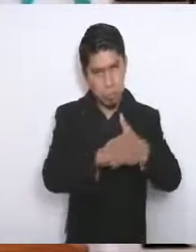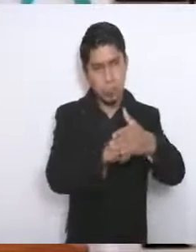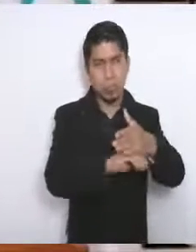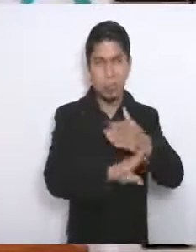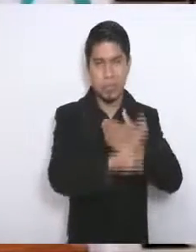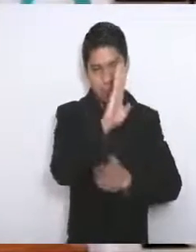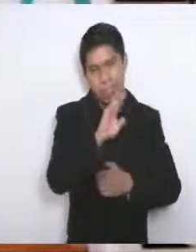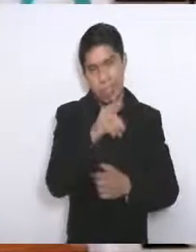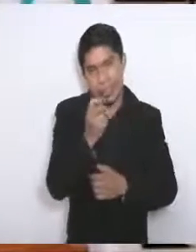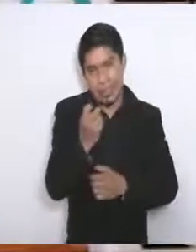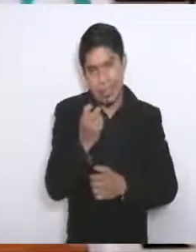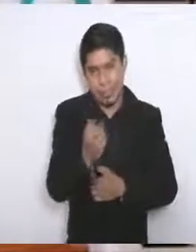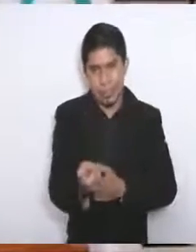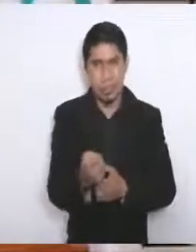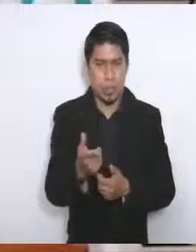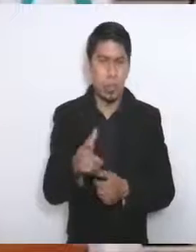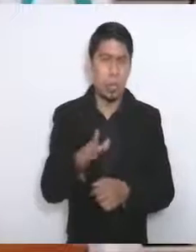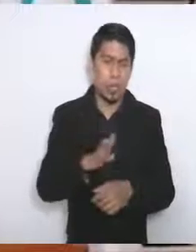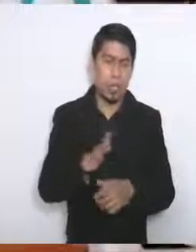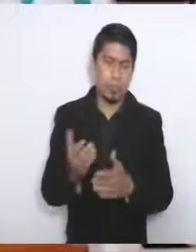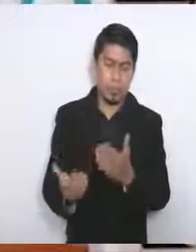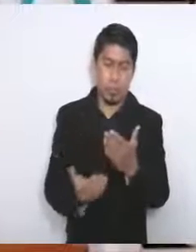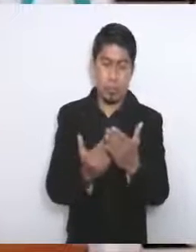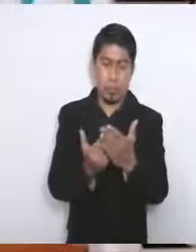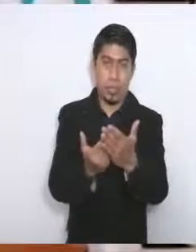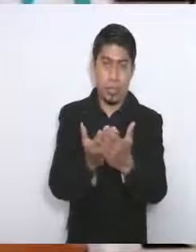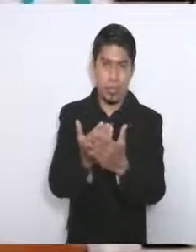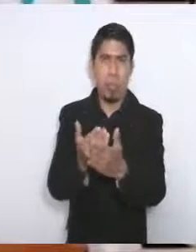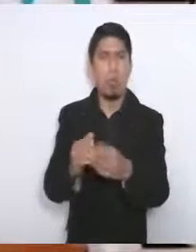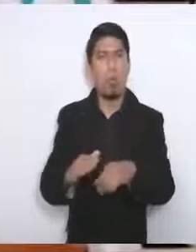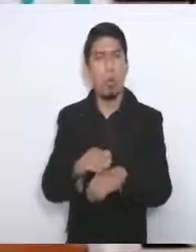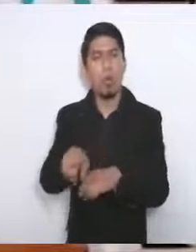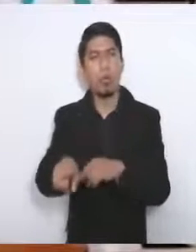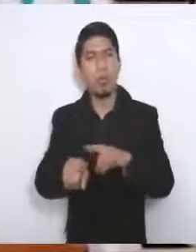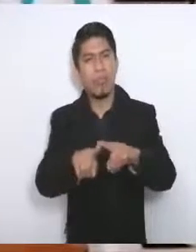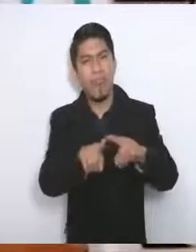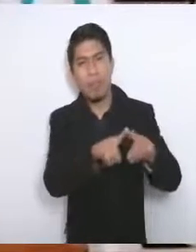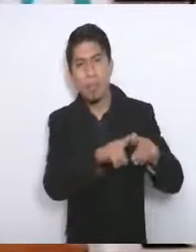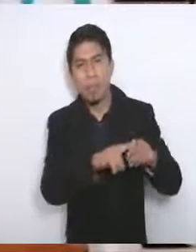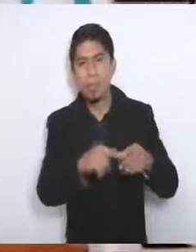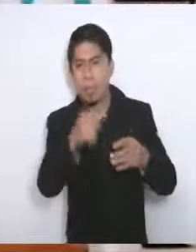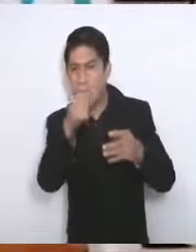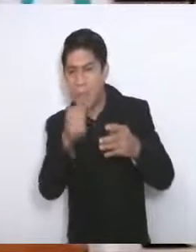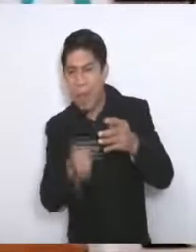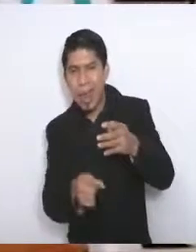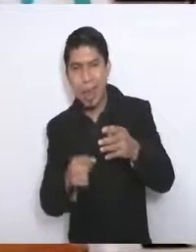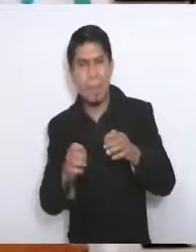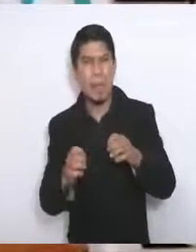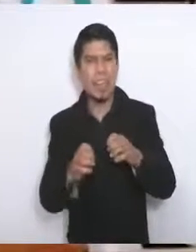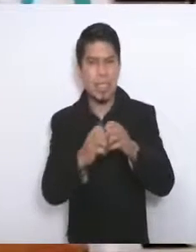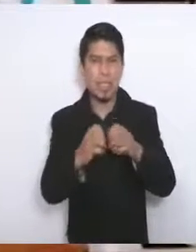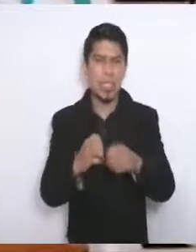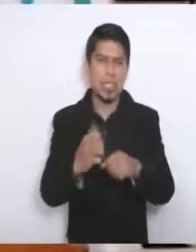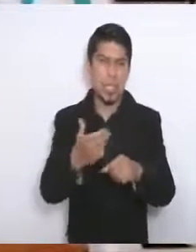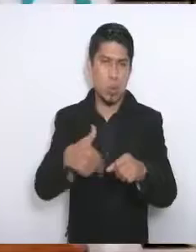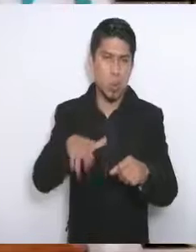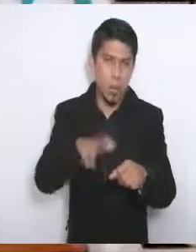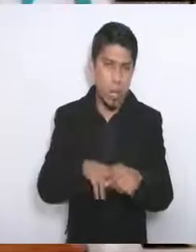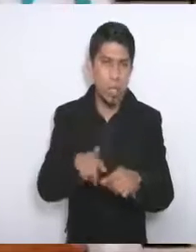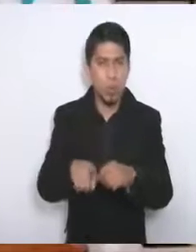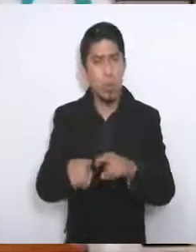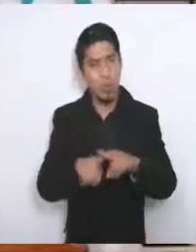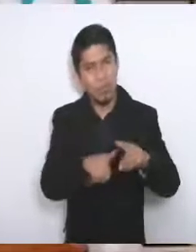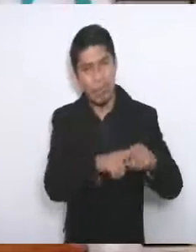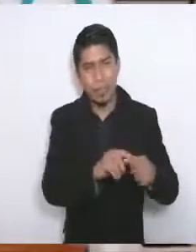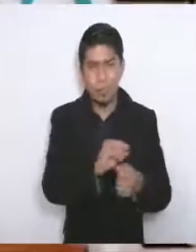sociedad es antecenarios como los planteados por los desastres naturales o las crisis sanitarias como las que hemos vivido